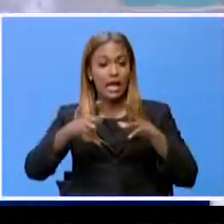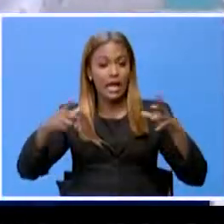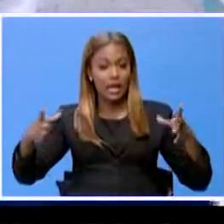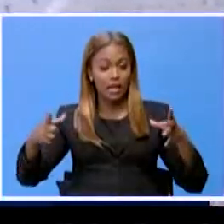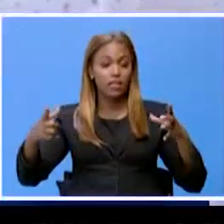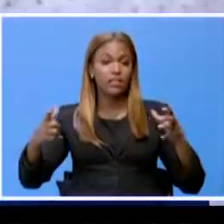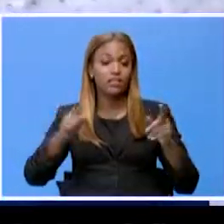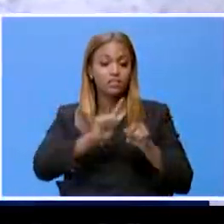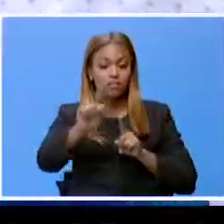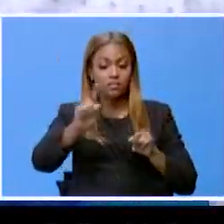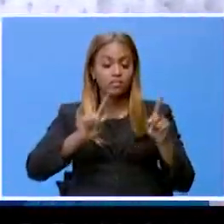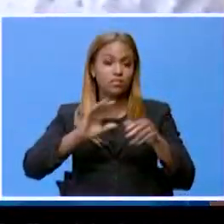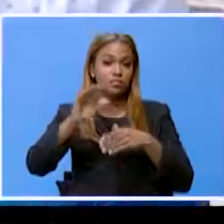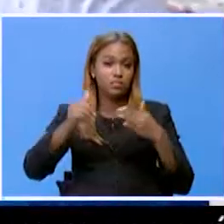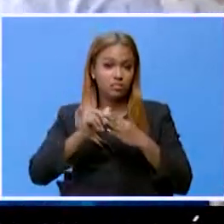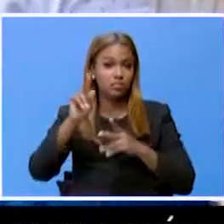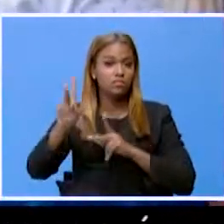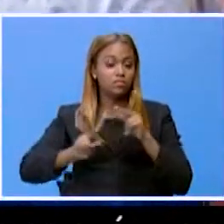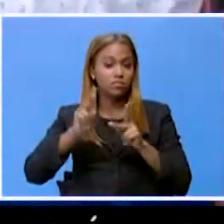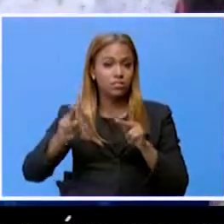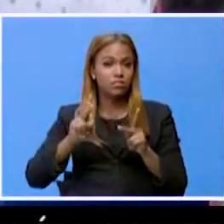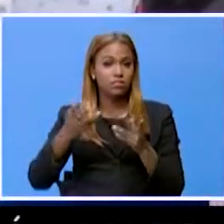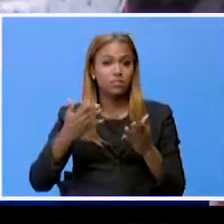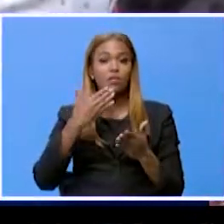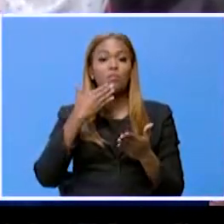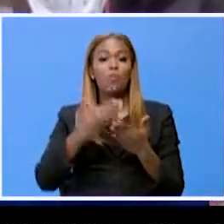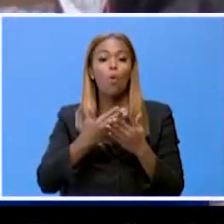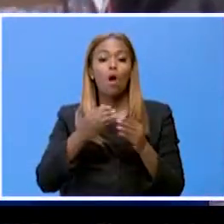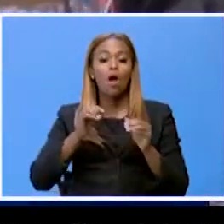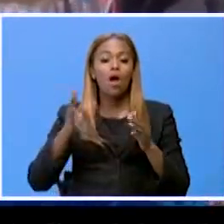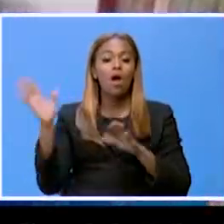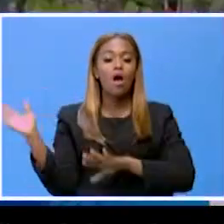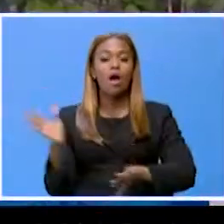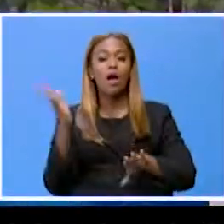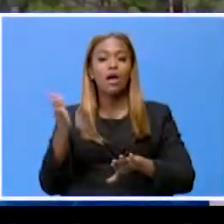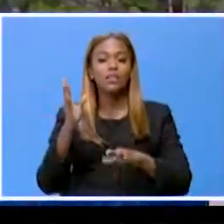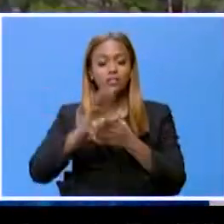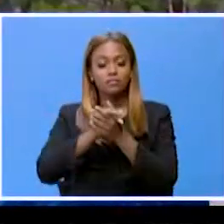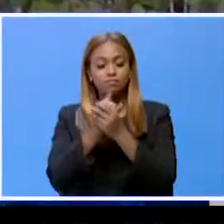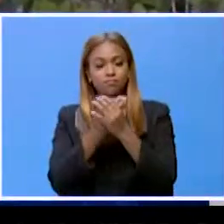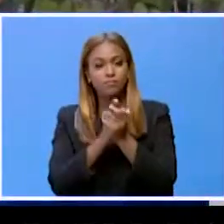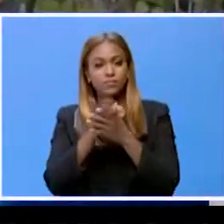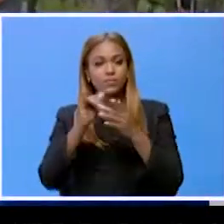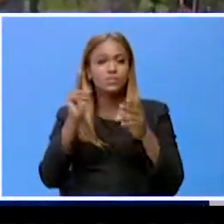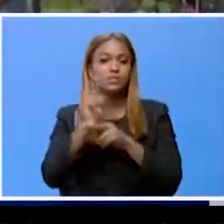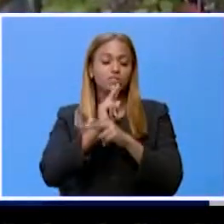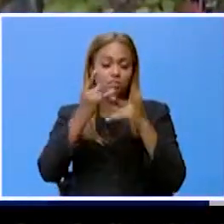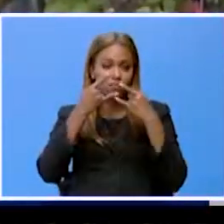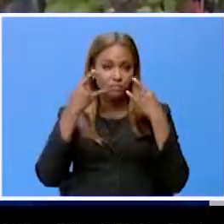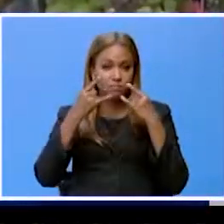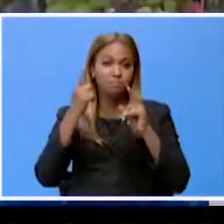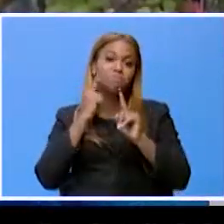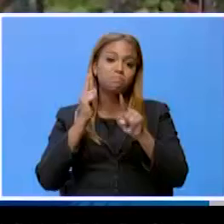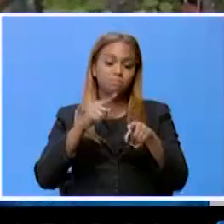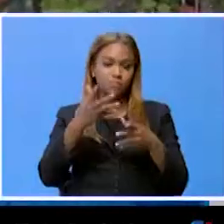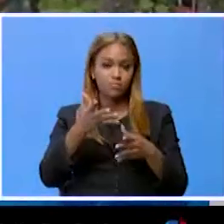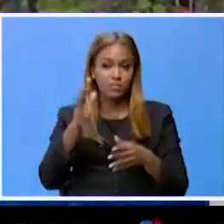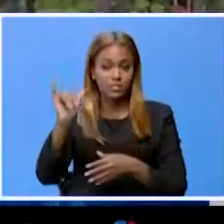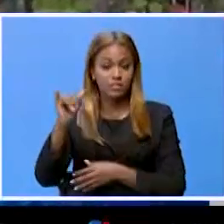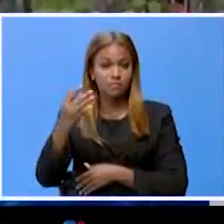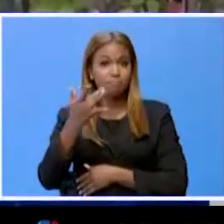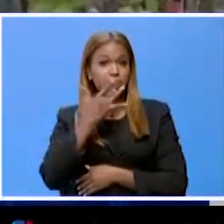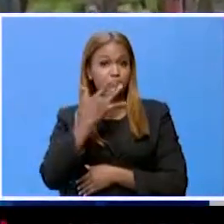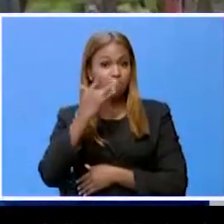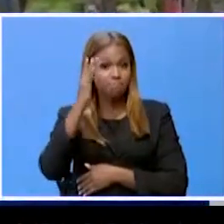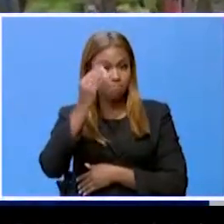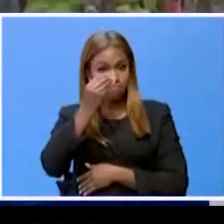con distanciamiento físico, buena ventilación, higiene de manos y uso de mascarillas según proceda. Es una opción que